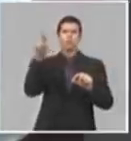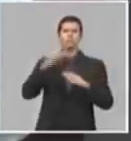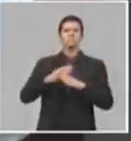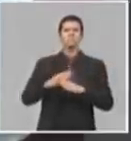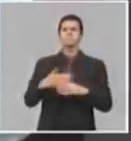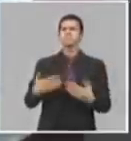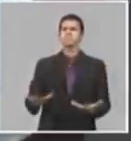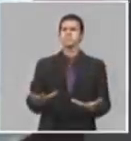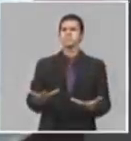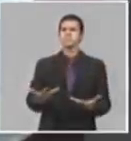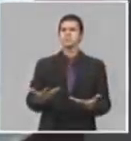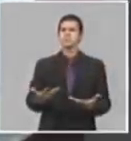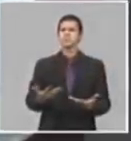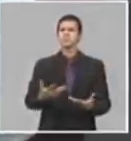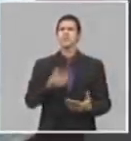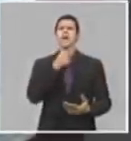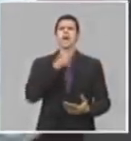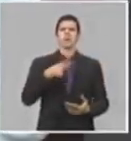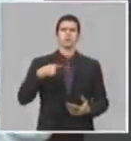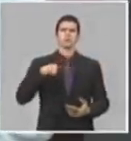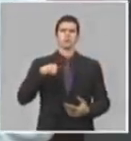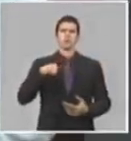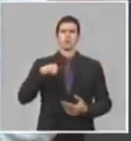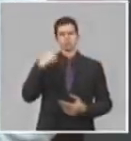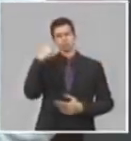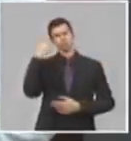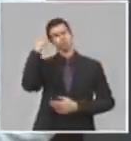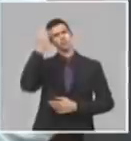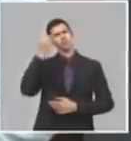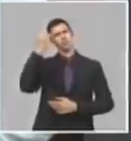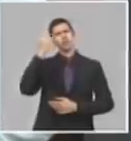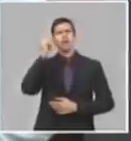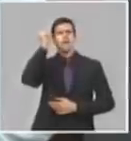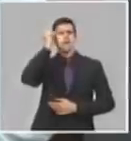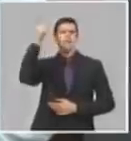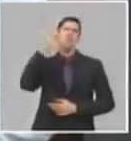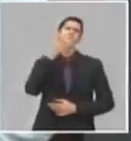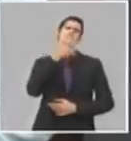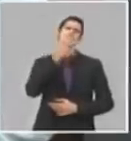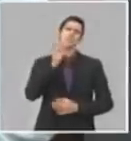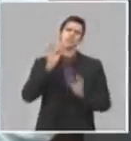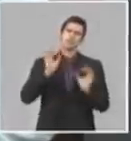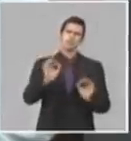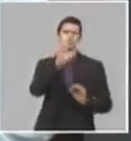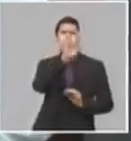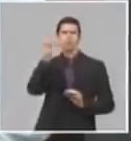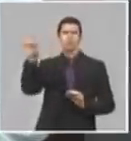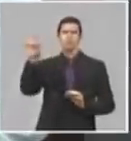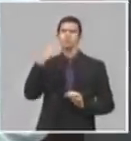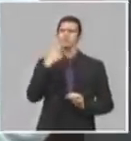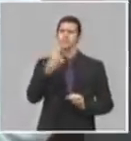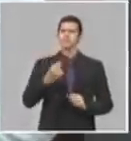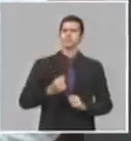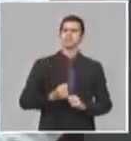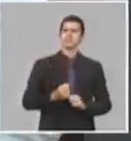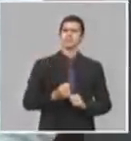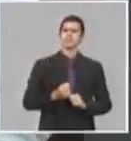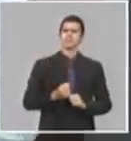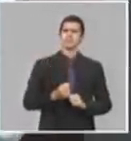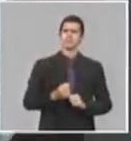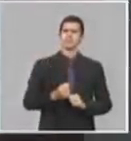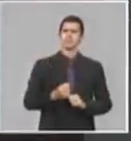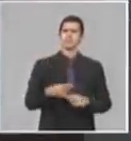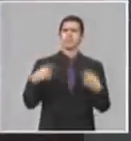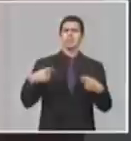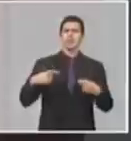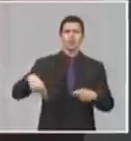enlazadas con lo que estamos proponiéndonos con la estrategia que aprobamos hoy. Cito: revolución es sentido